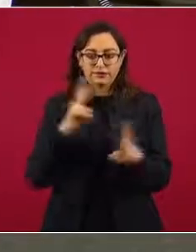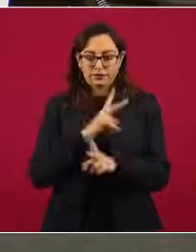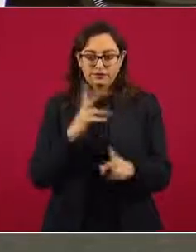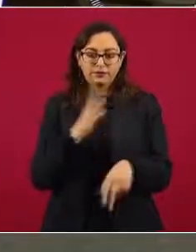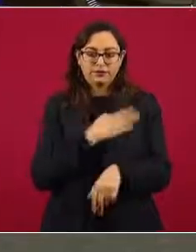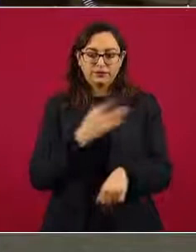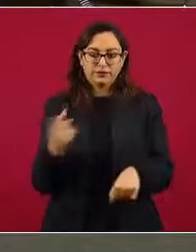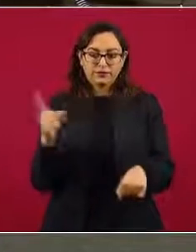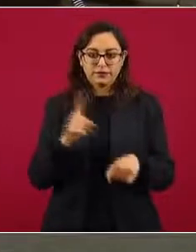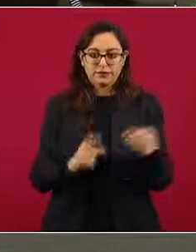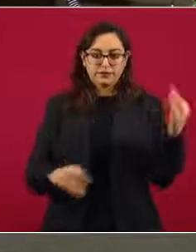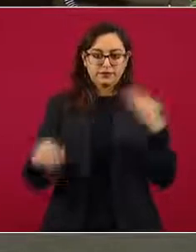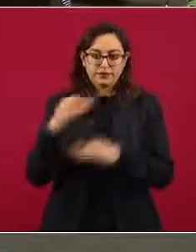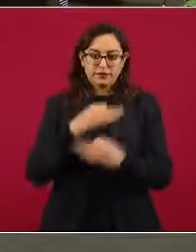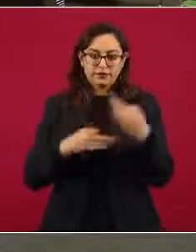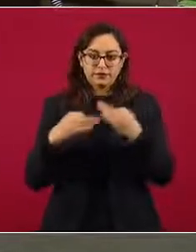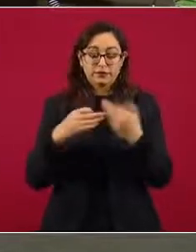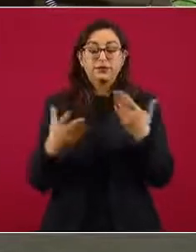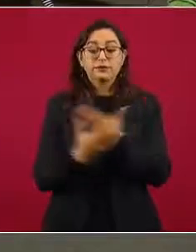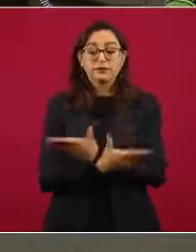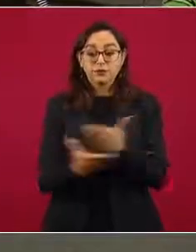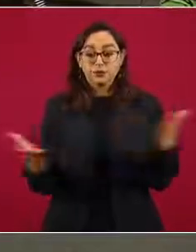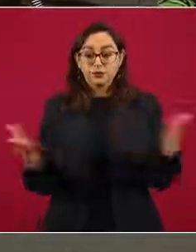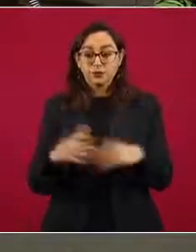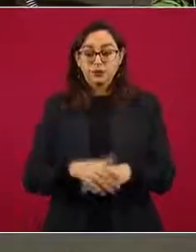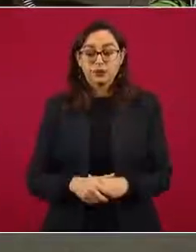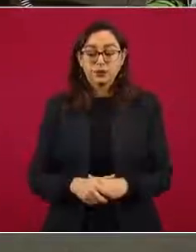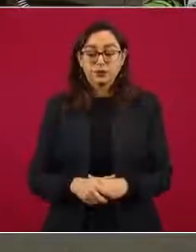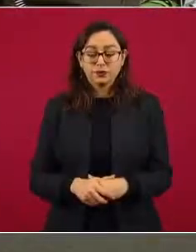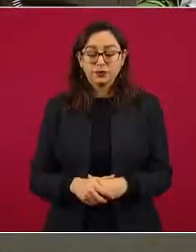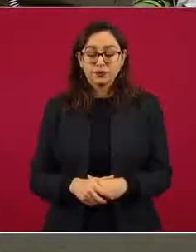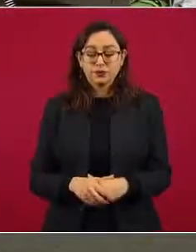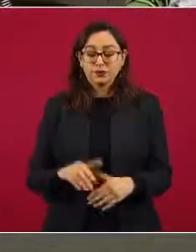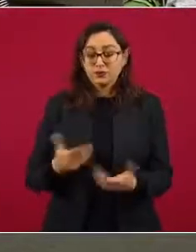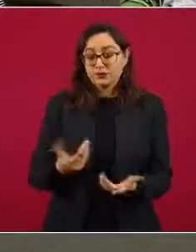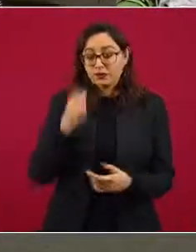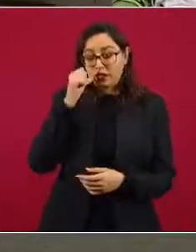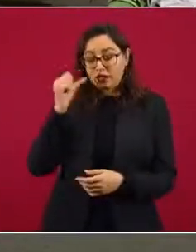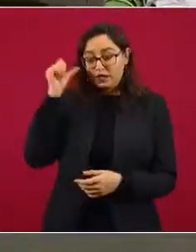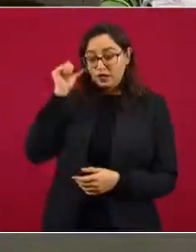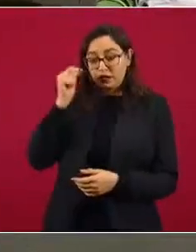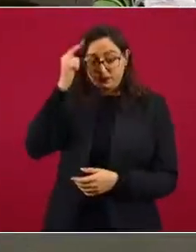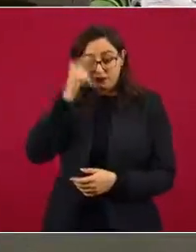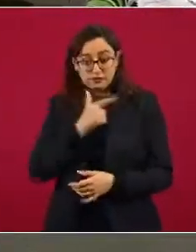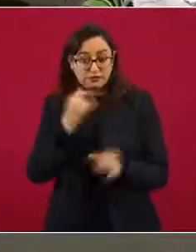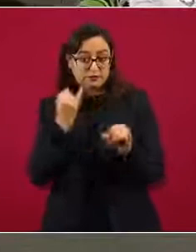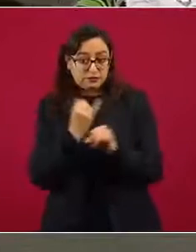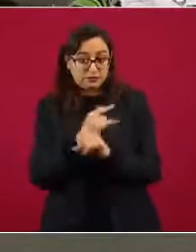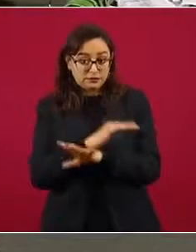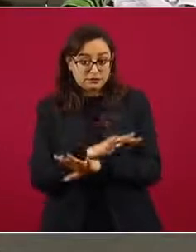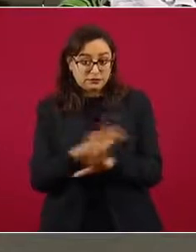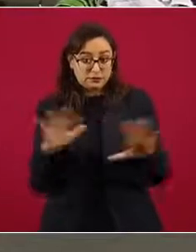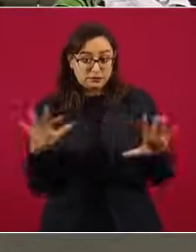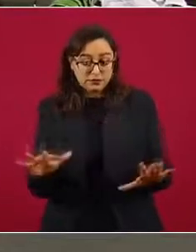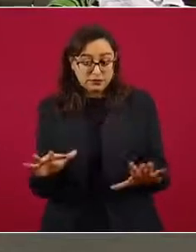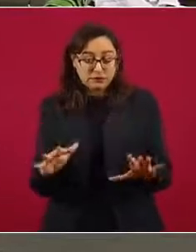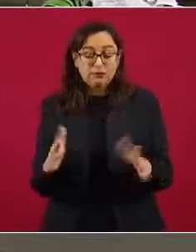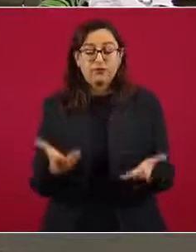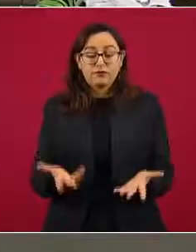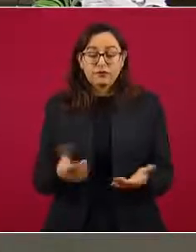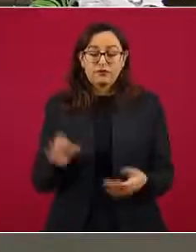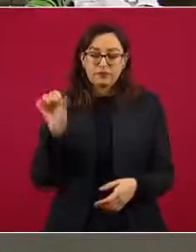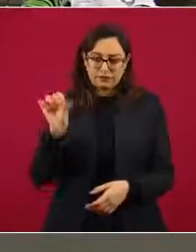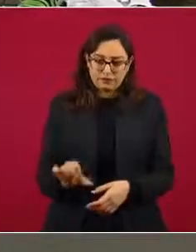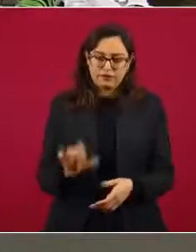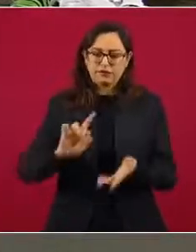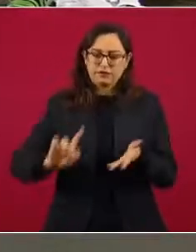ustedes. Compartiré, con base en el informe técnico más reciente, el que presentamos ayer por la noche en voz del doctor López Ridaura, el estado